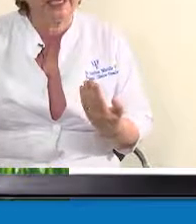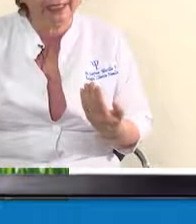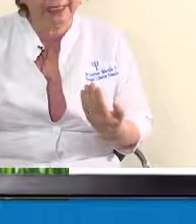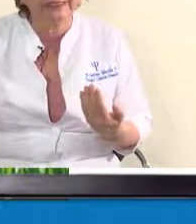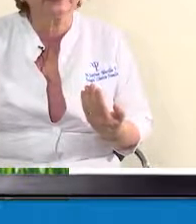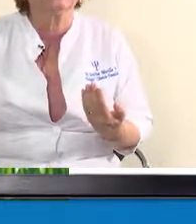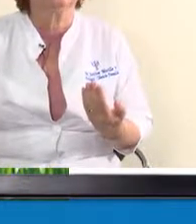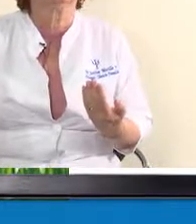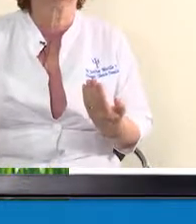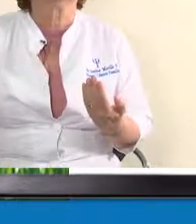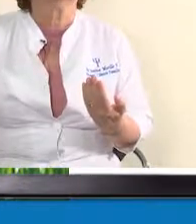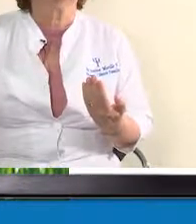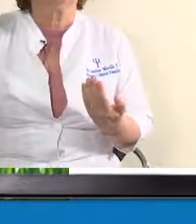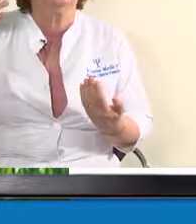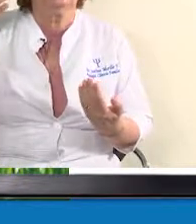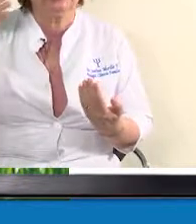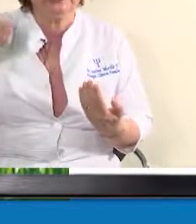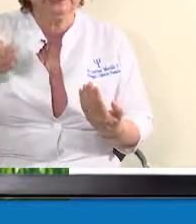principal que es